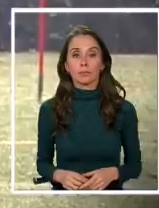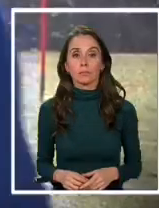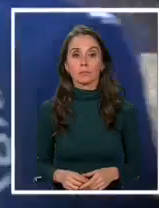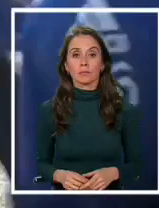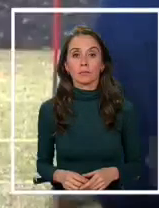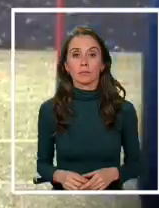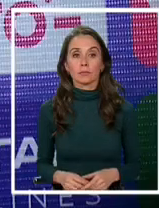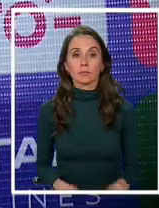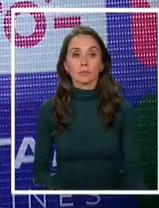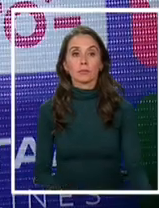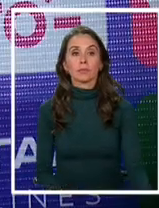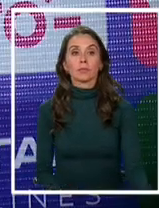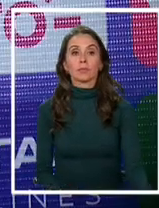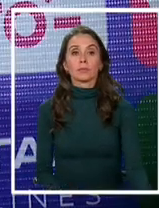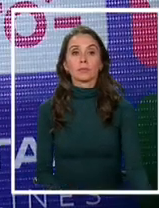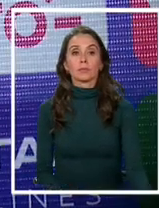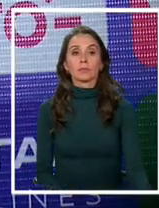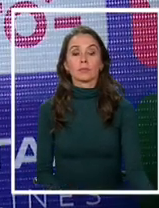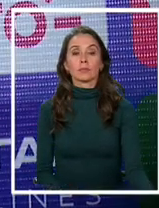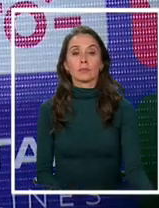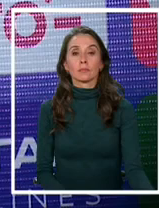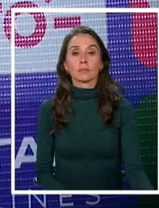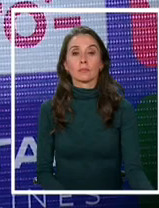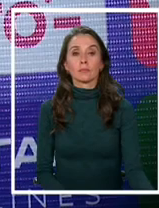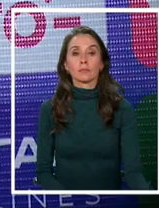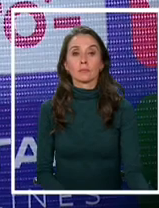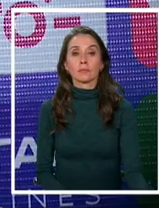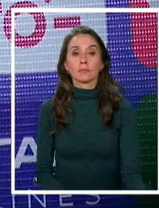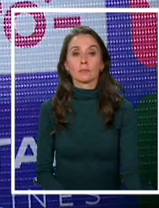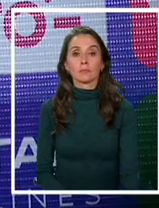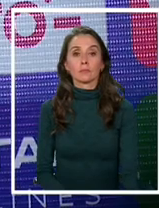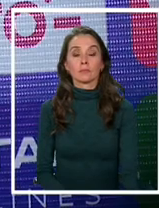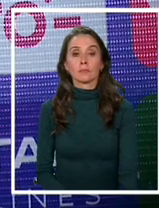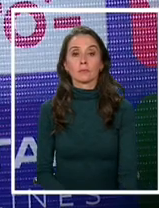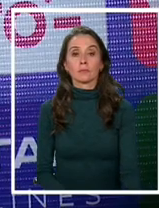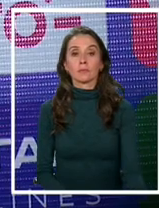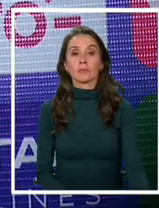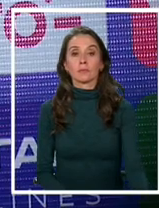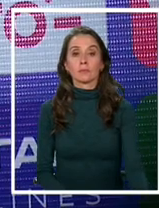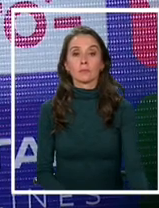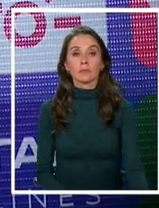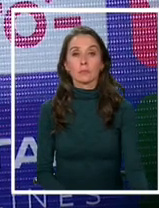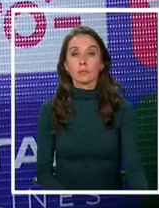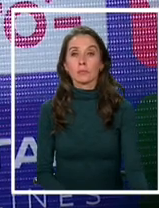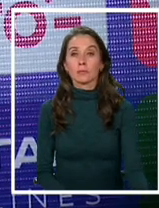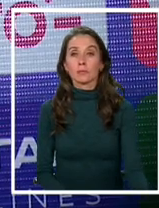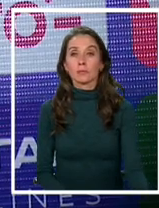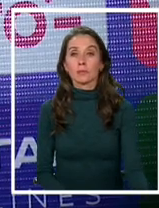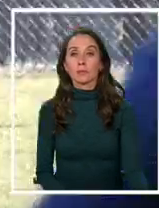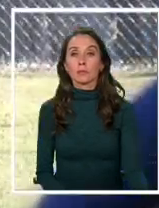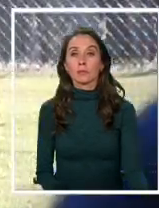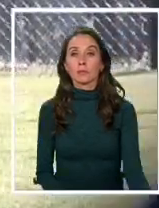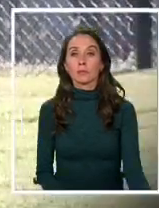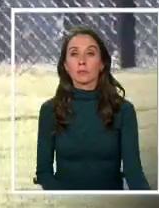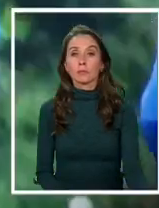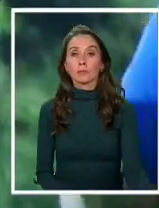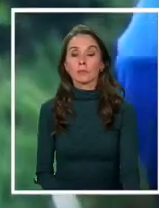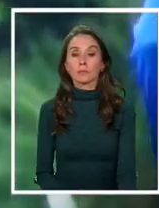deportes yo estoy absolutamente convencido de que Eduardo será